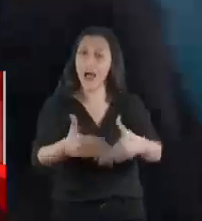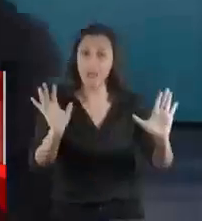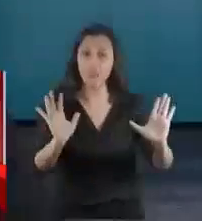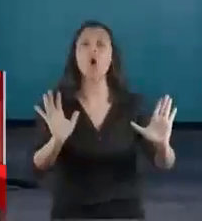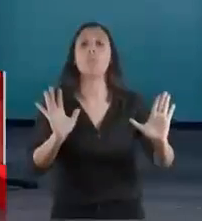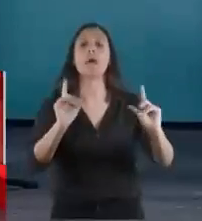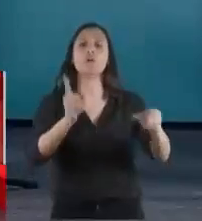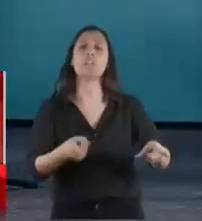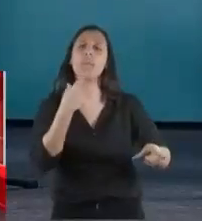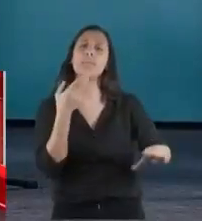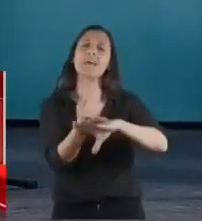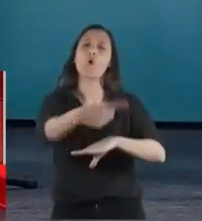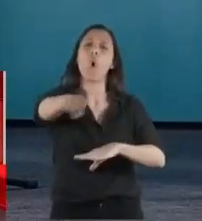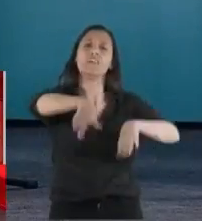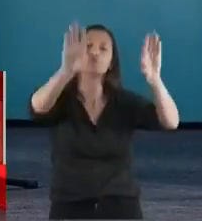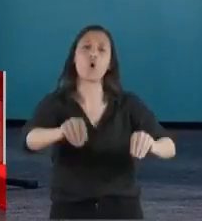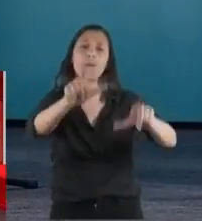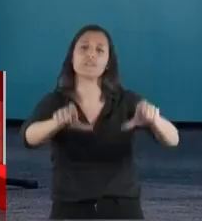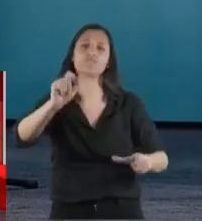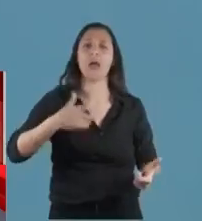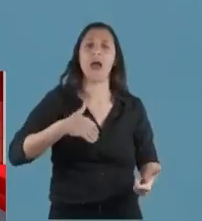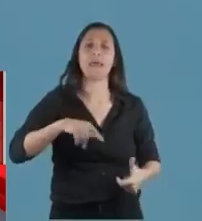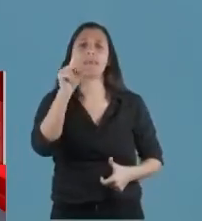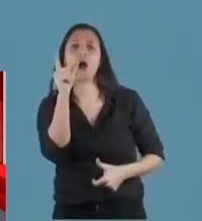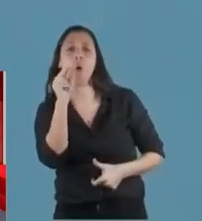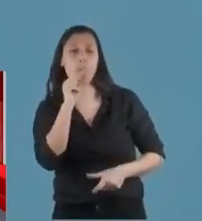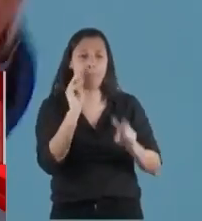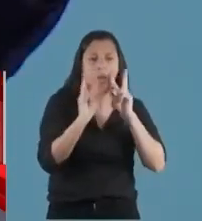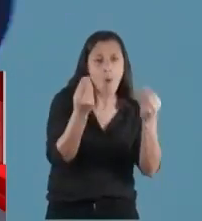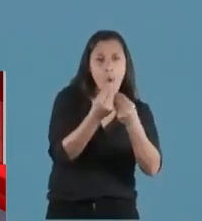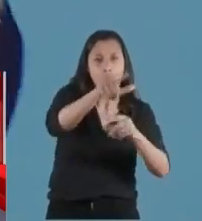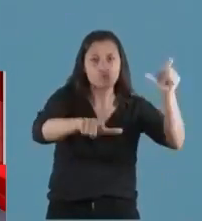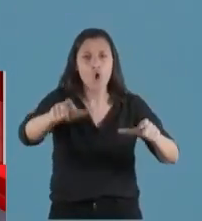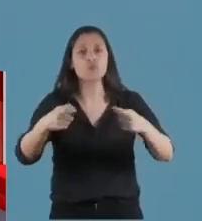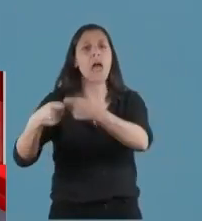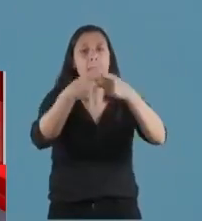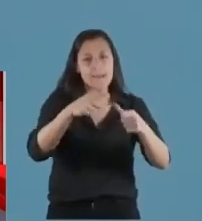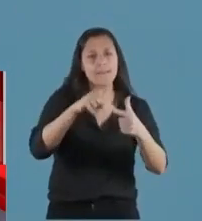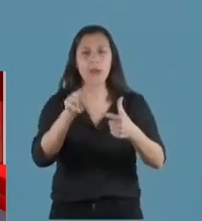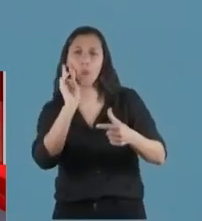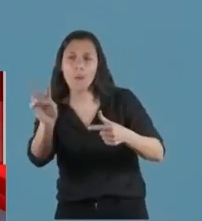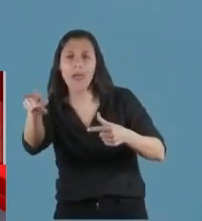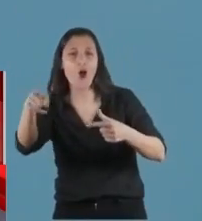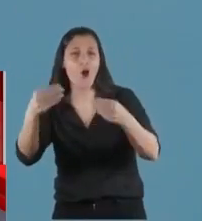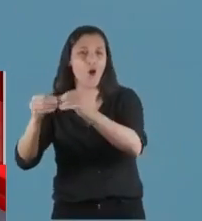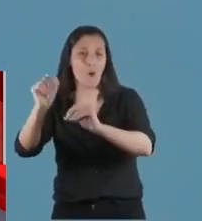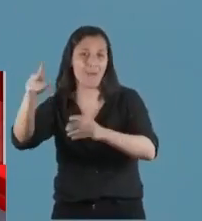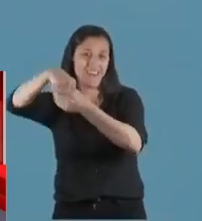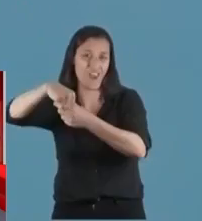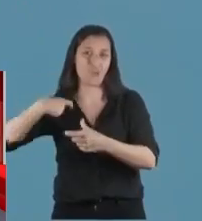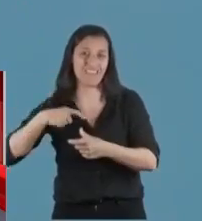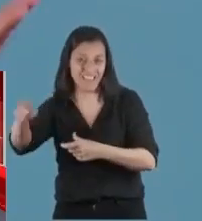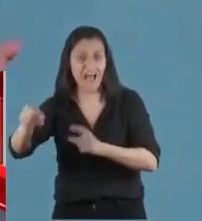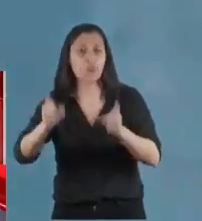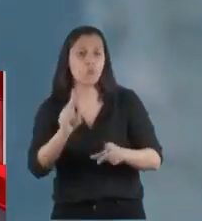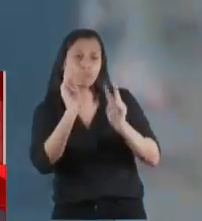sino también a todos los argentinos y a todas las argentinas. Veo muchos empresarios, veo mis compañeros del sindicalismo, veo